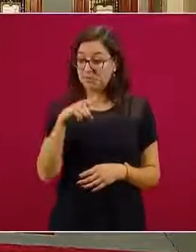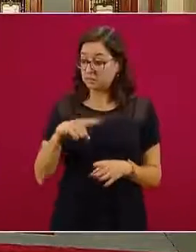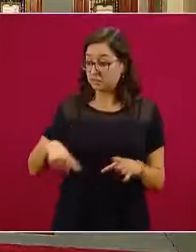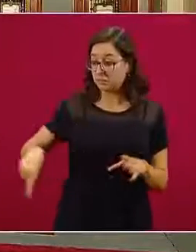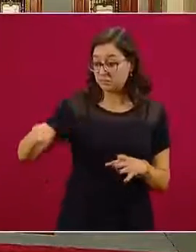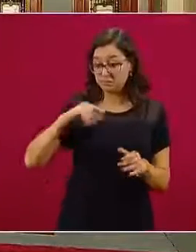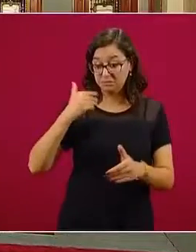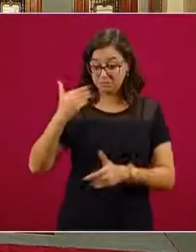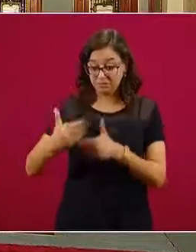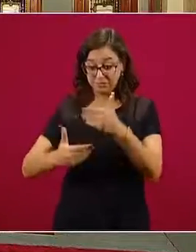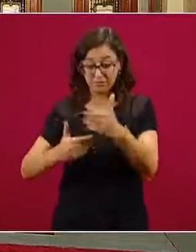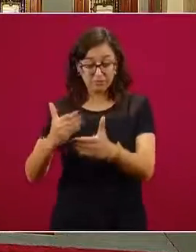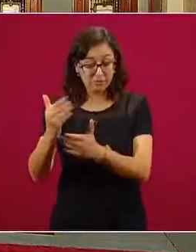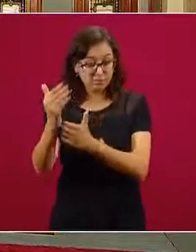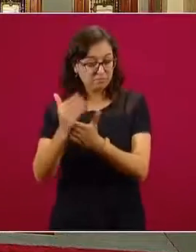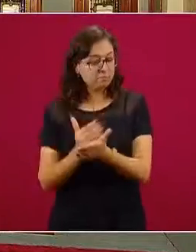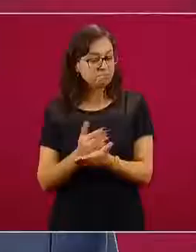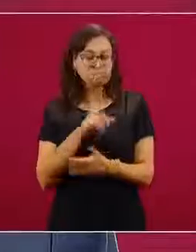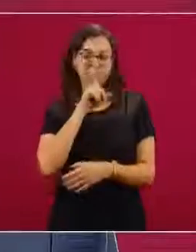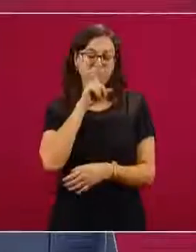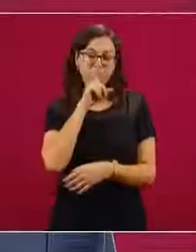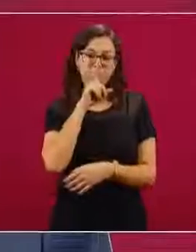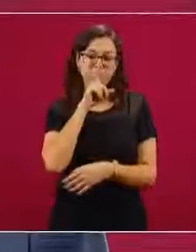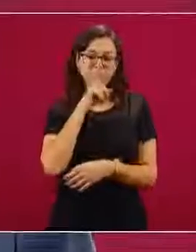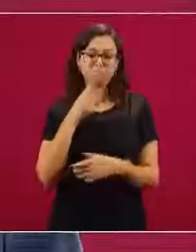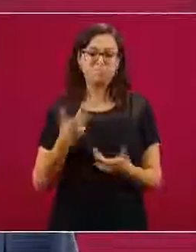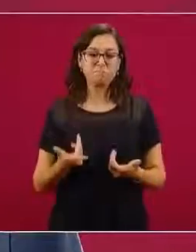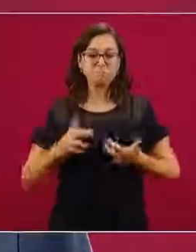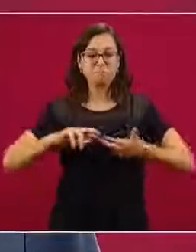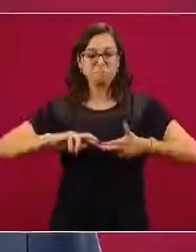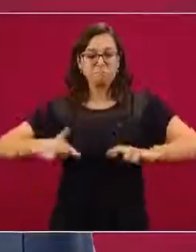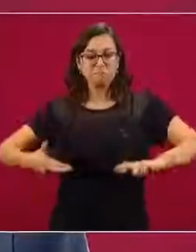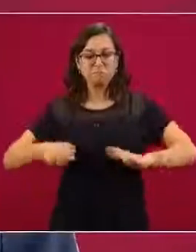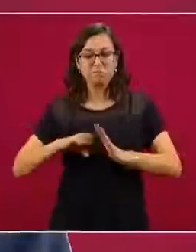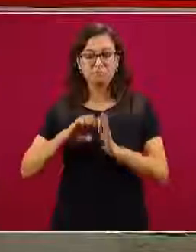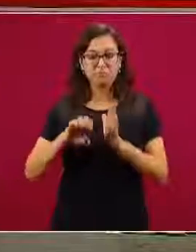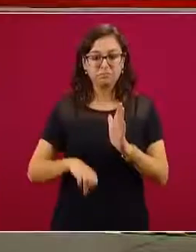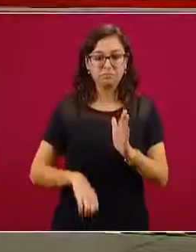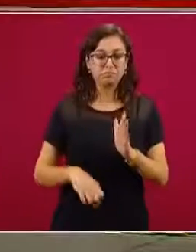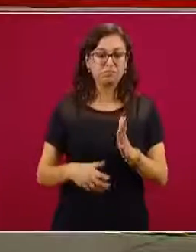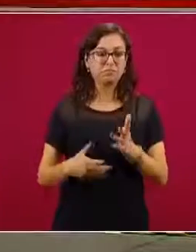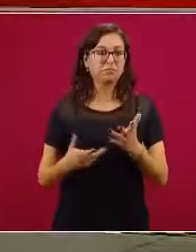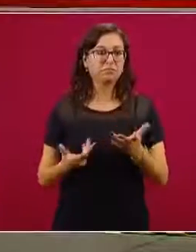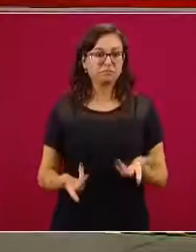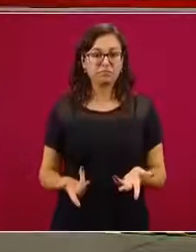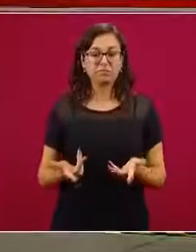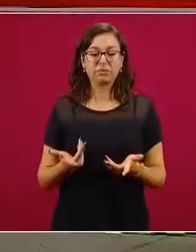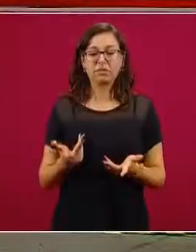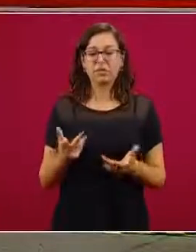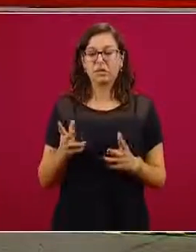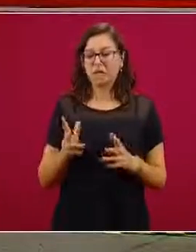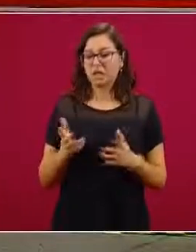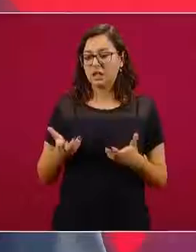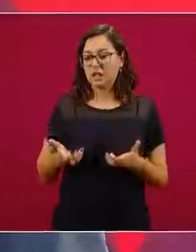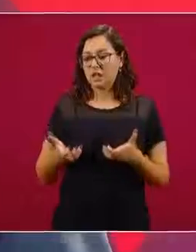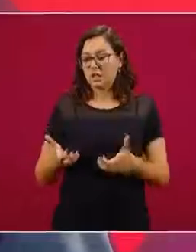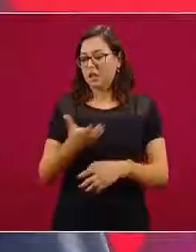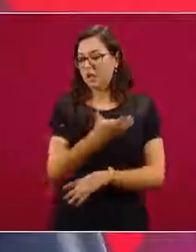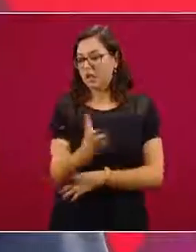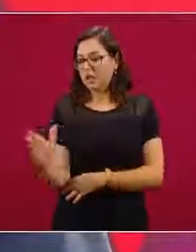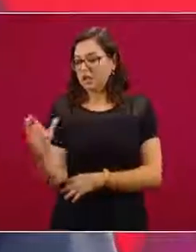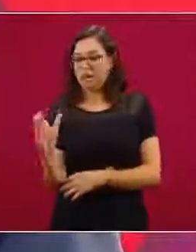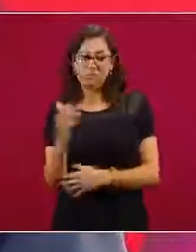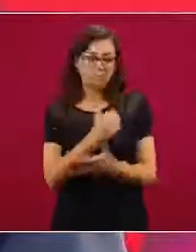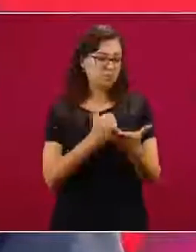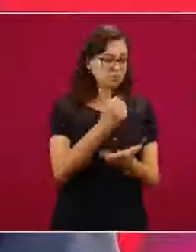detener estos procesos destructivos del territorio. La relación, por ejemplo, que tienen los núcleos agrarios, los ejidos y las comunidades con